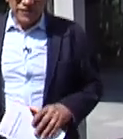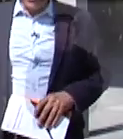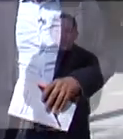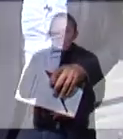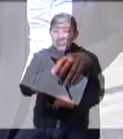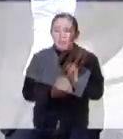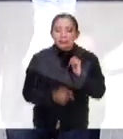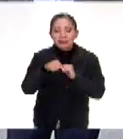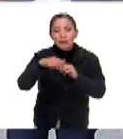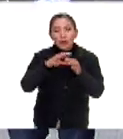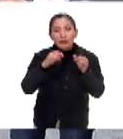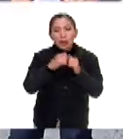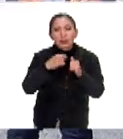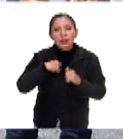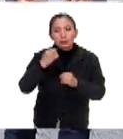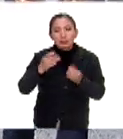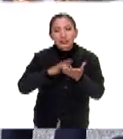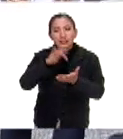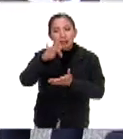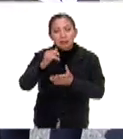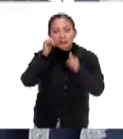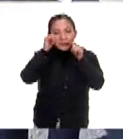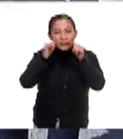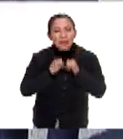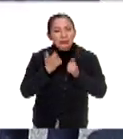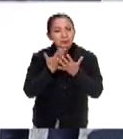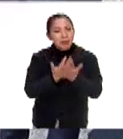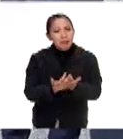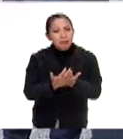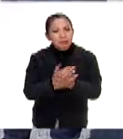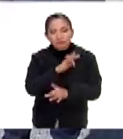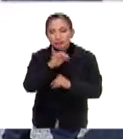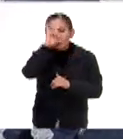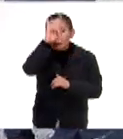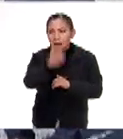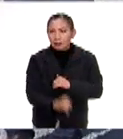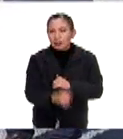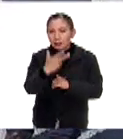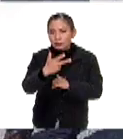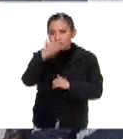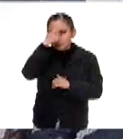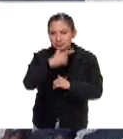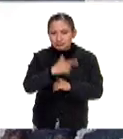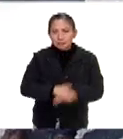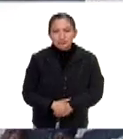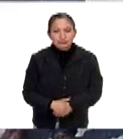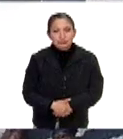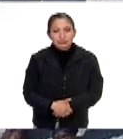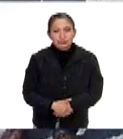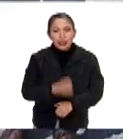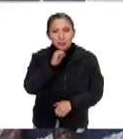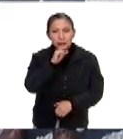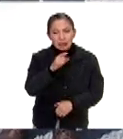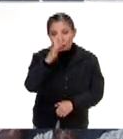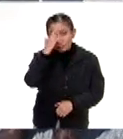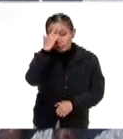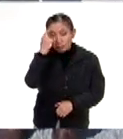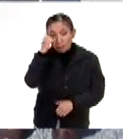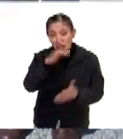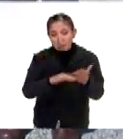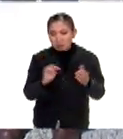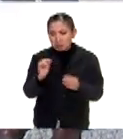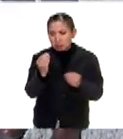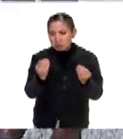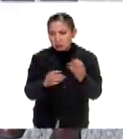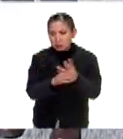Llegamos al final de Cuenta Conmigo. Les agradezco su atención y los esperamos todos los jueves a las 8 de la noche. También les recuerdo que para leer